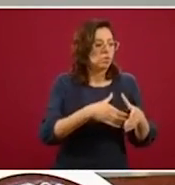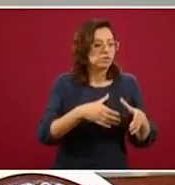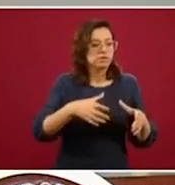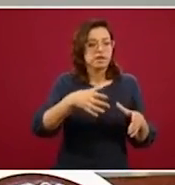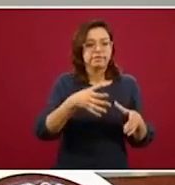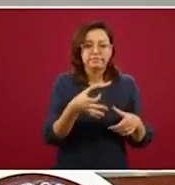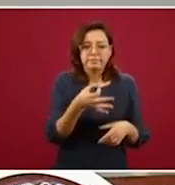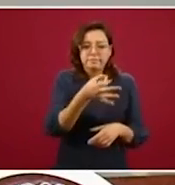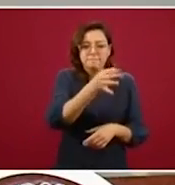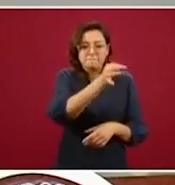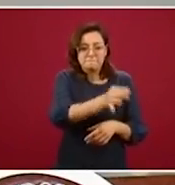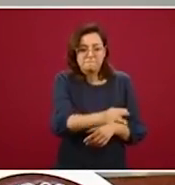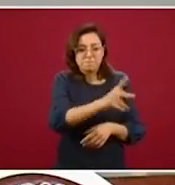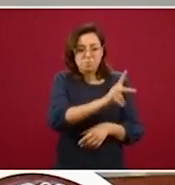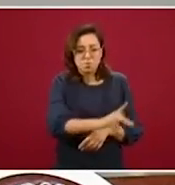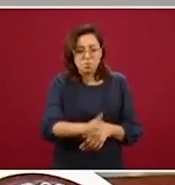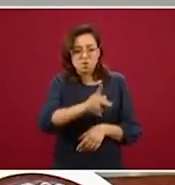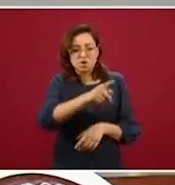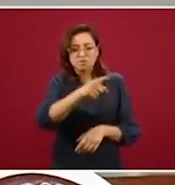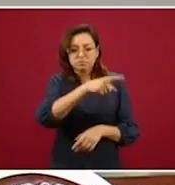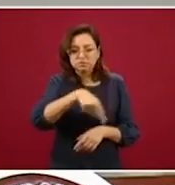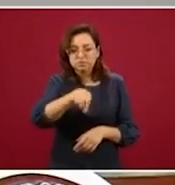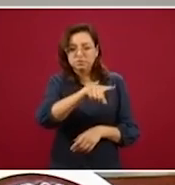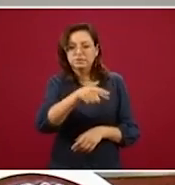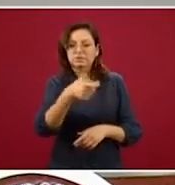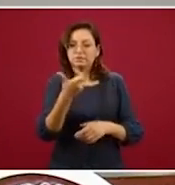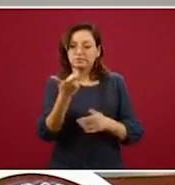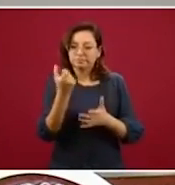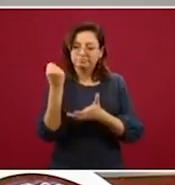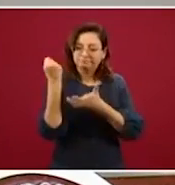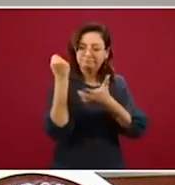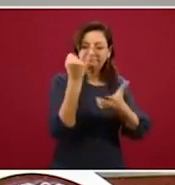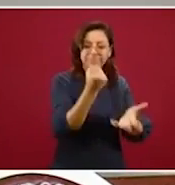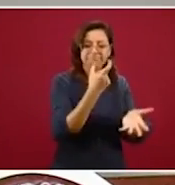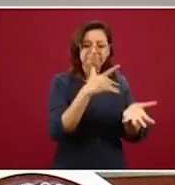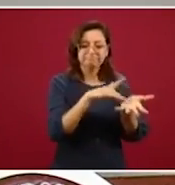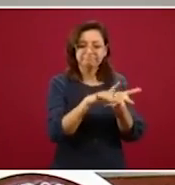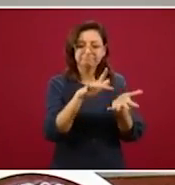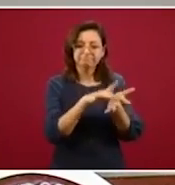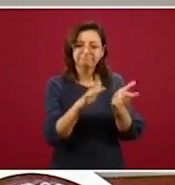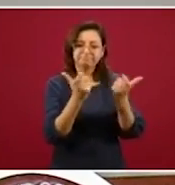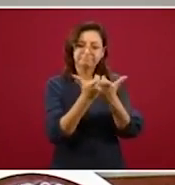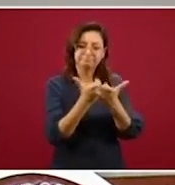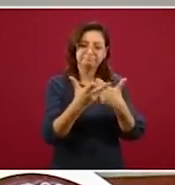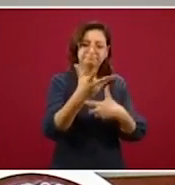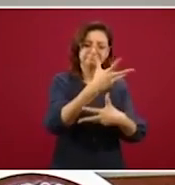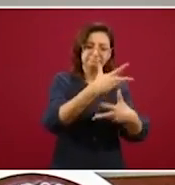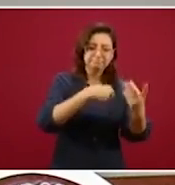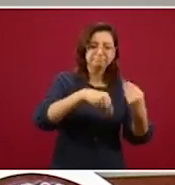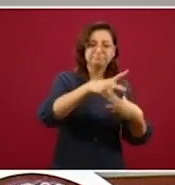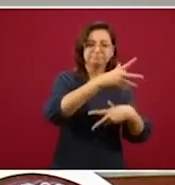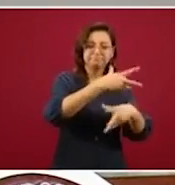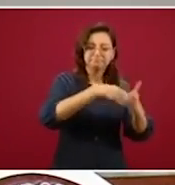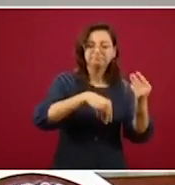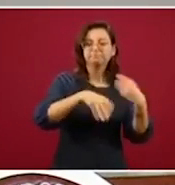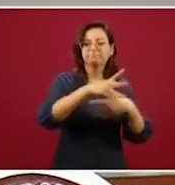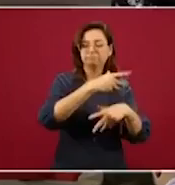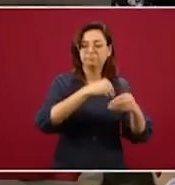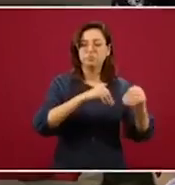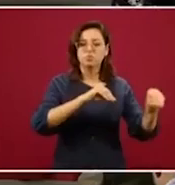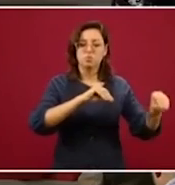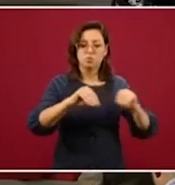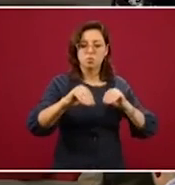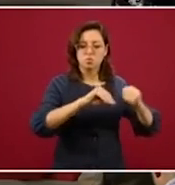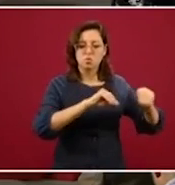ahí y que en estas zonas, en estos municipios, la economía local dinamice y la economía